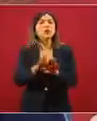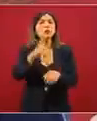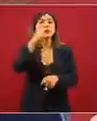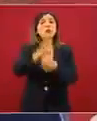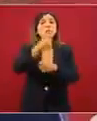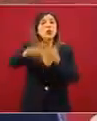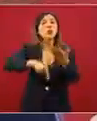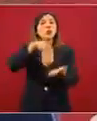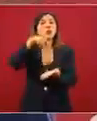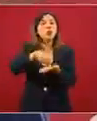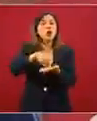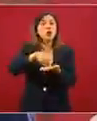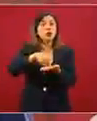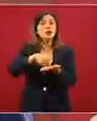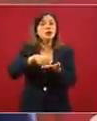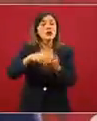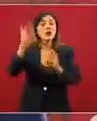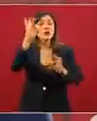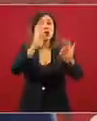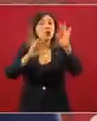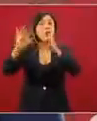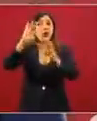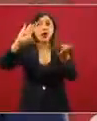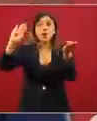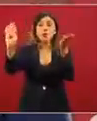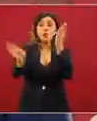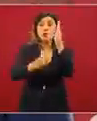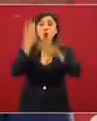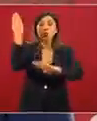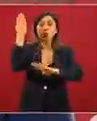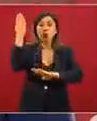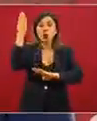lugar entre las monedas del mundo